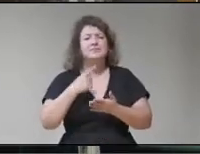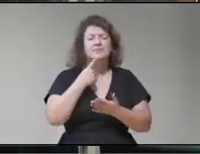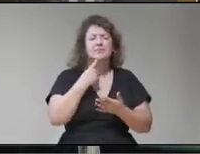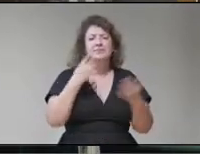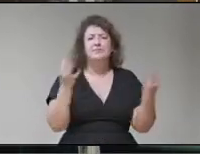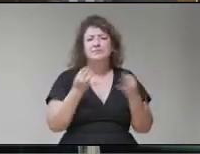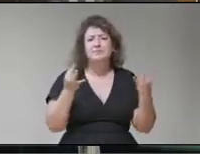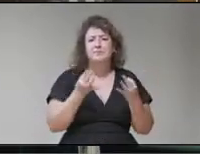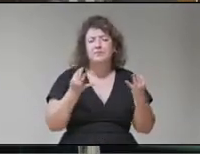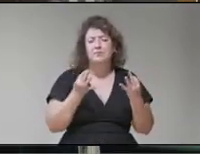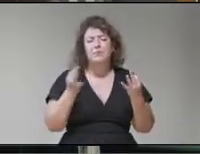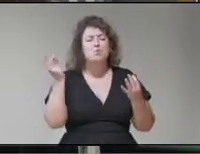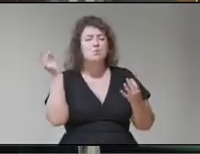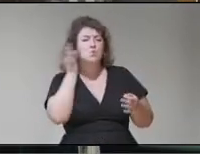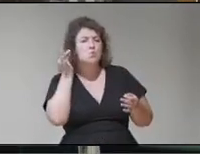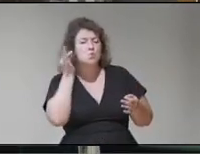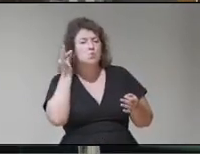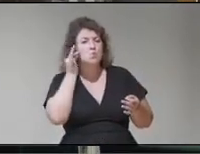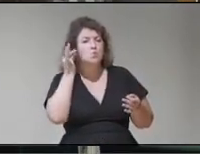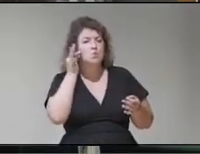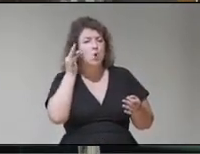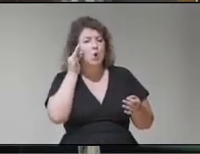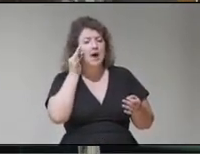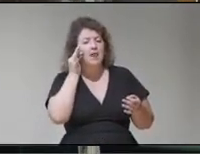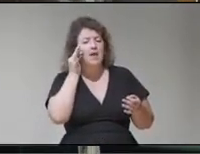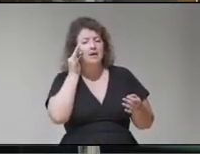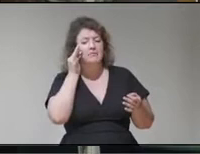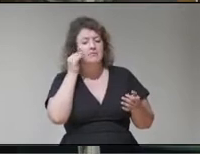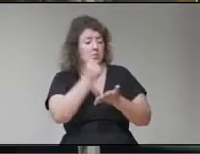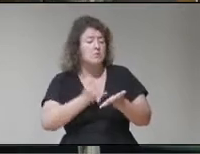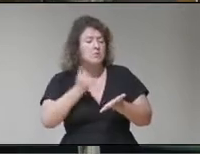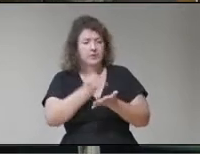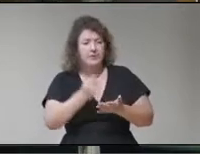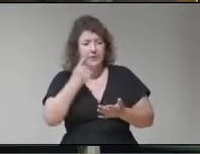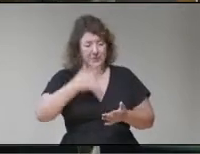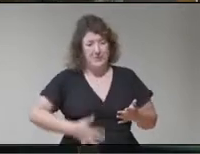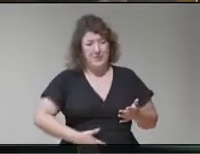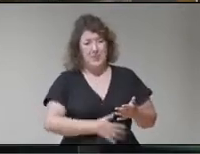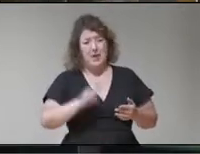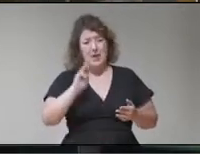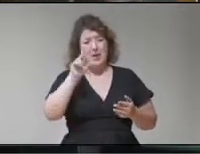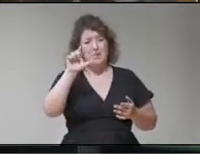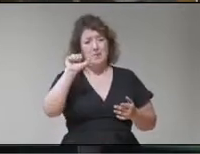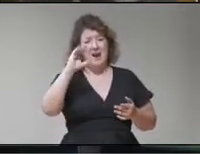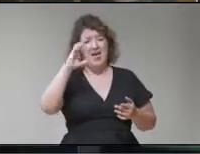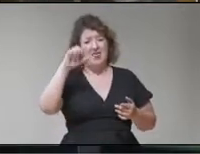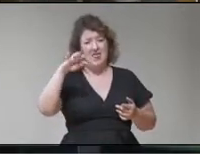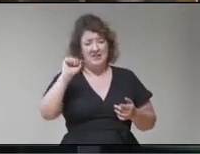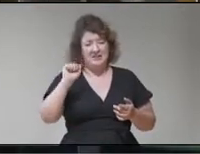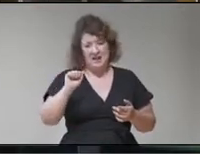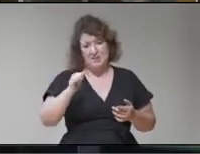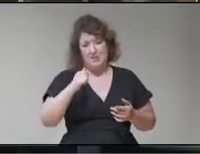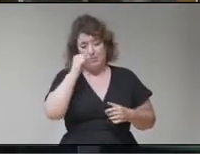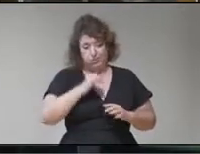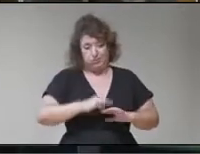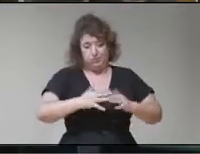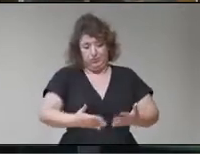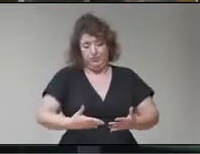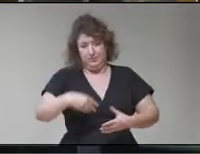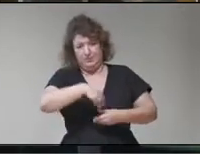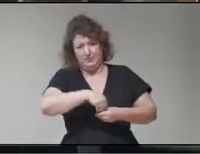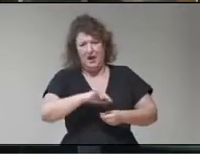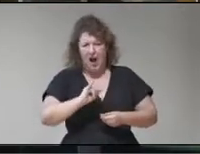en muchas mujeres que miraron, pues resulta que en su placenta, en la placenta de los niños, eran mujeres embarazadas,